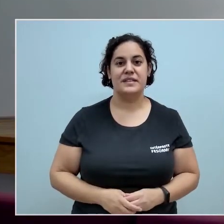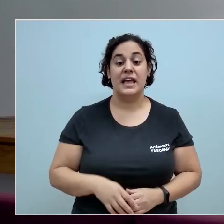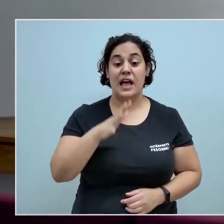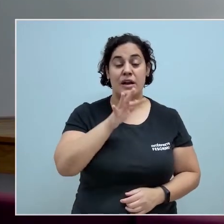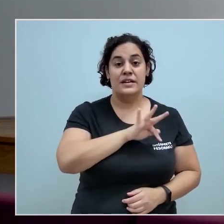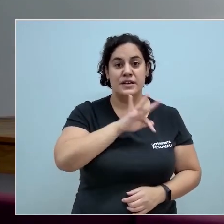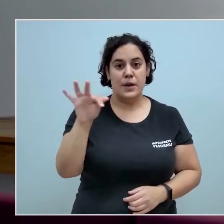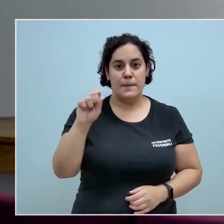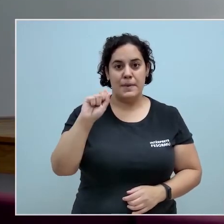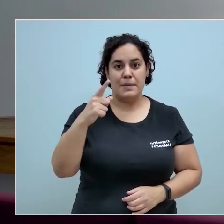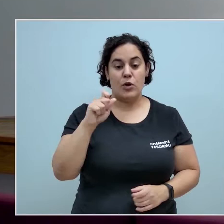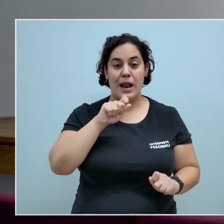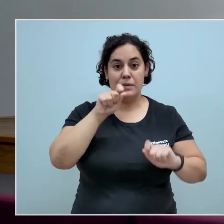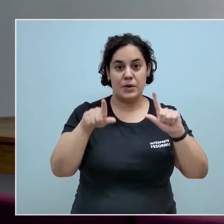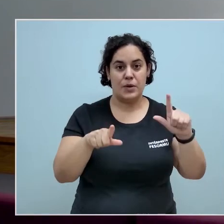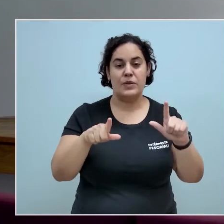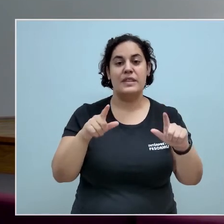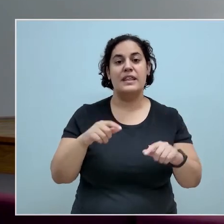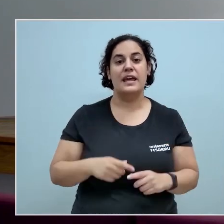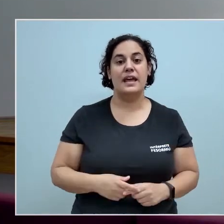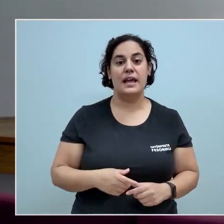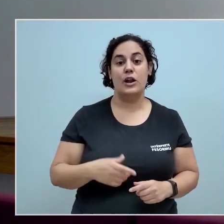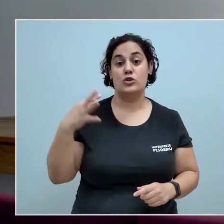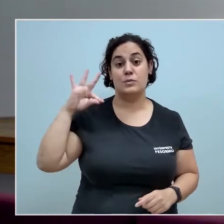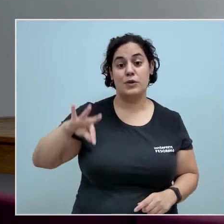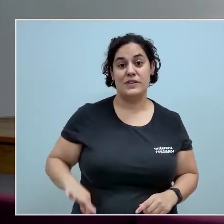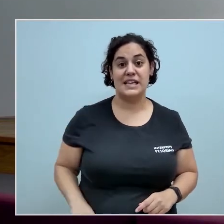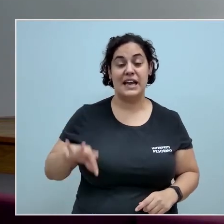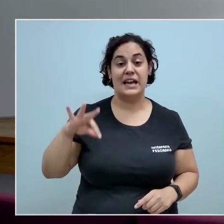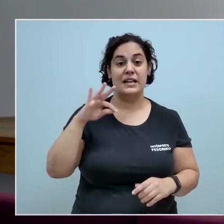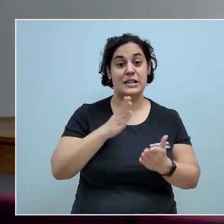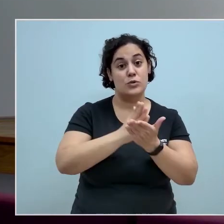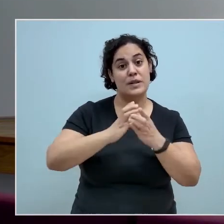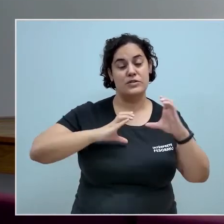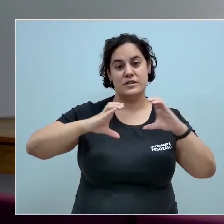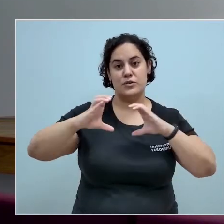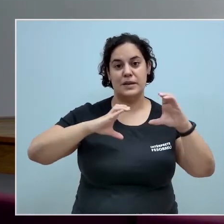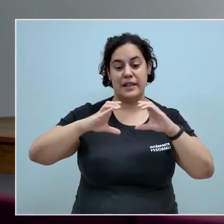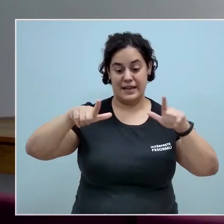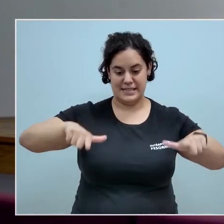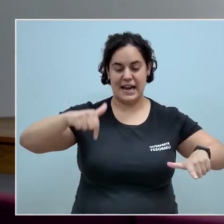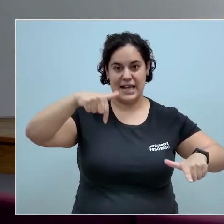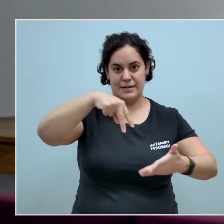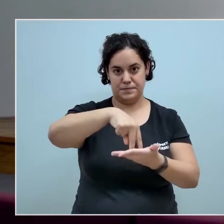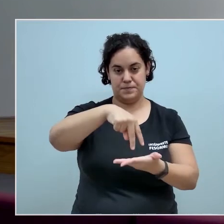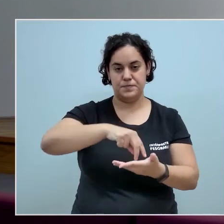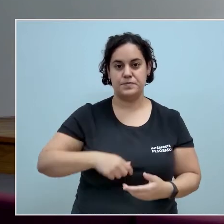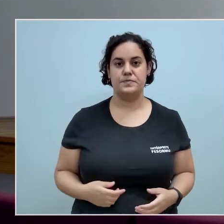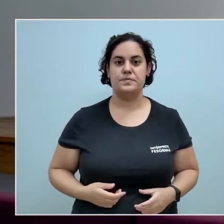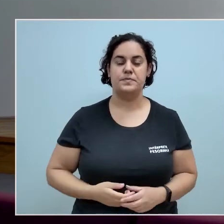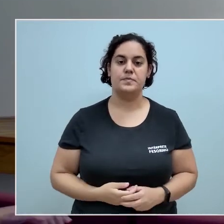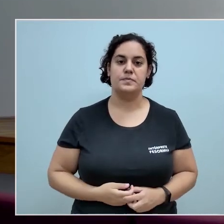paso, en primer lugar, a las preguntas de los profesionales de los medios de comunicación que se encuentran en esta sala de prensa.